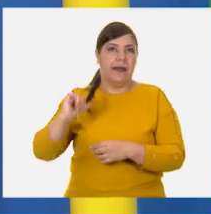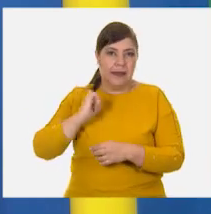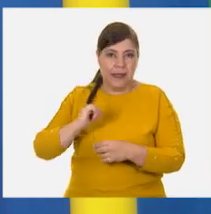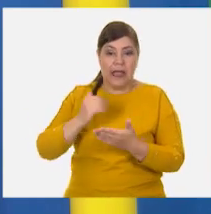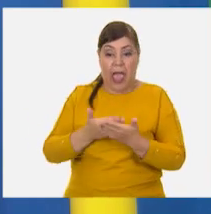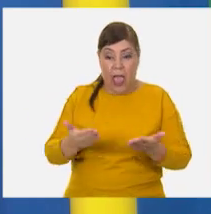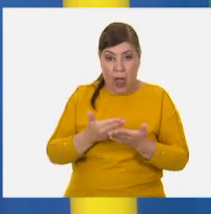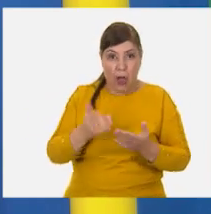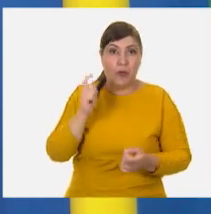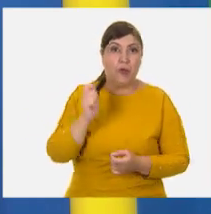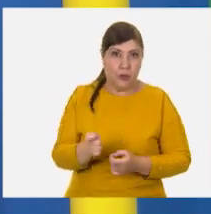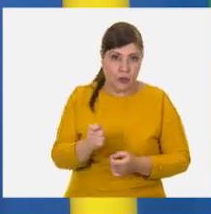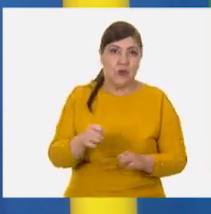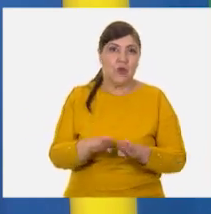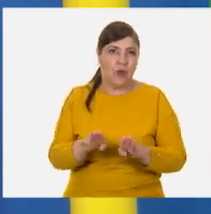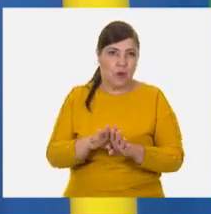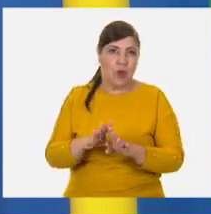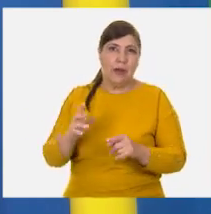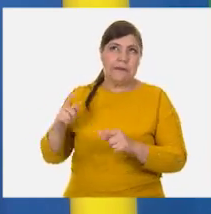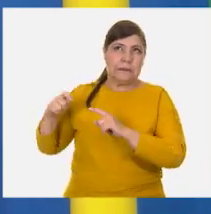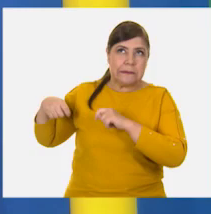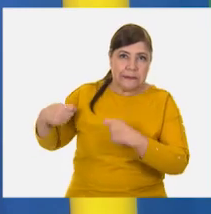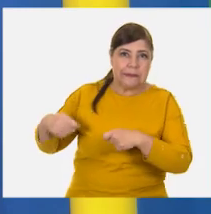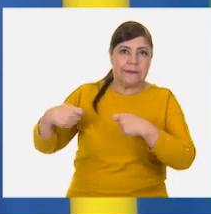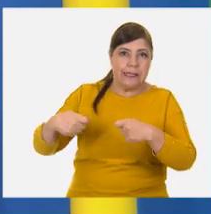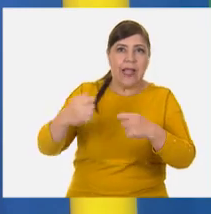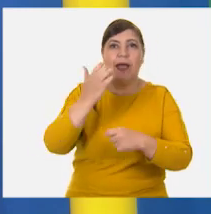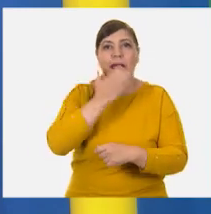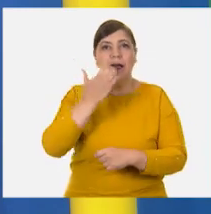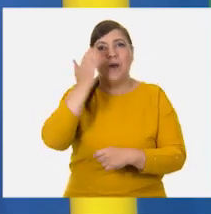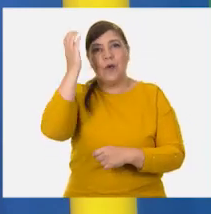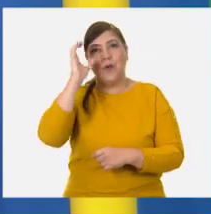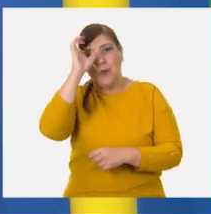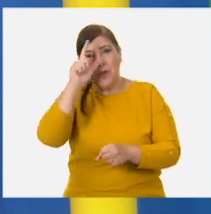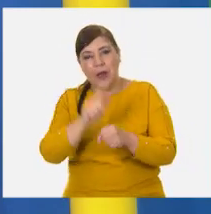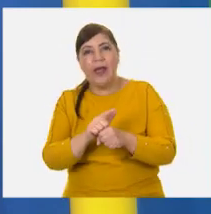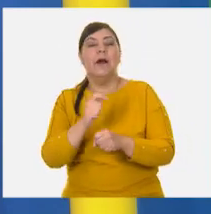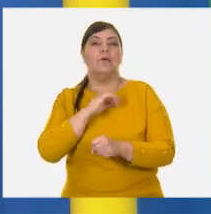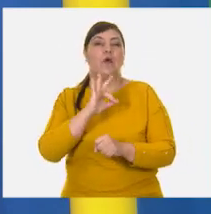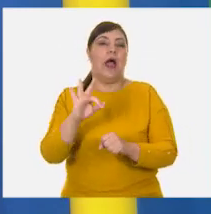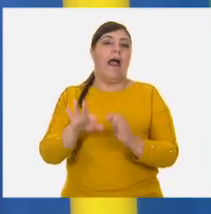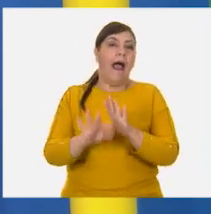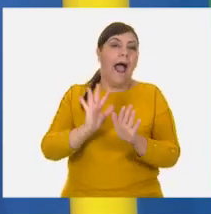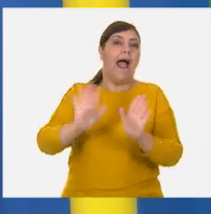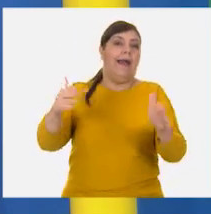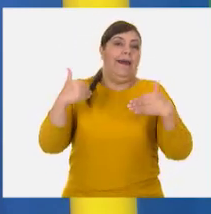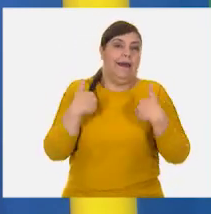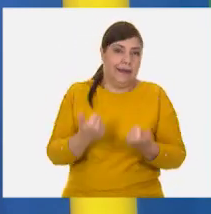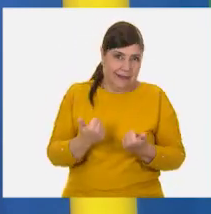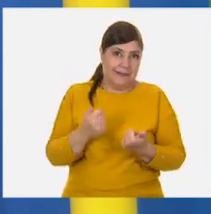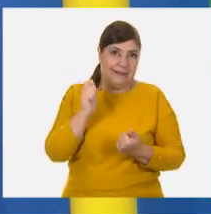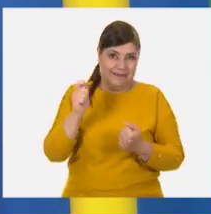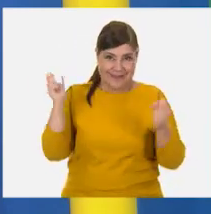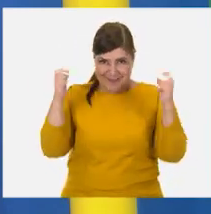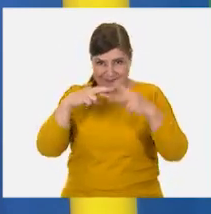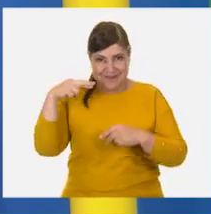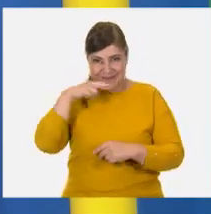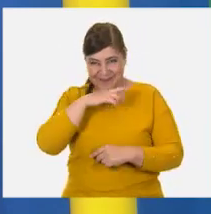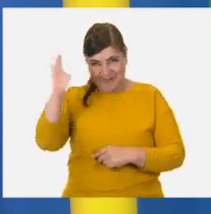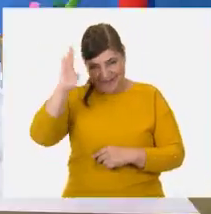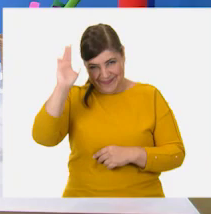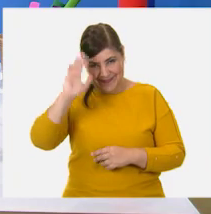presente, y de esta manera puedan comprender las costumbres y tradiciones que nos rodean. Nos vemos y hasta la próxima